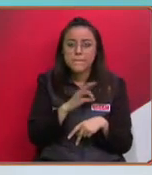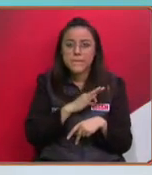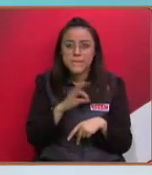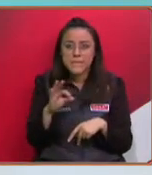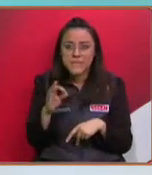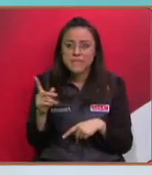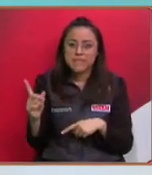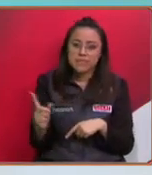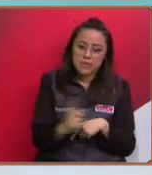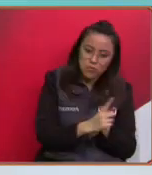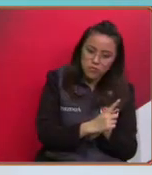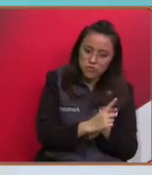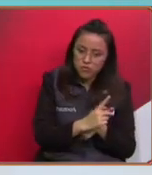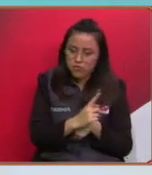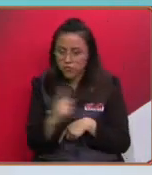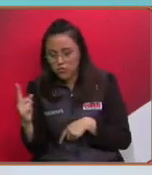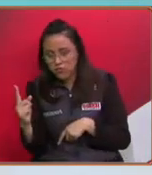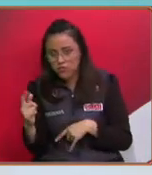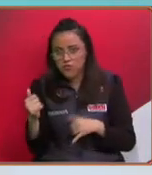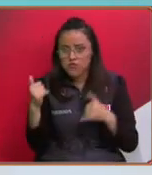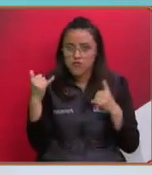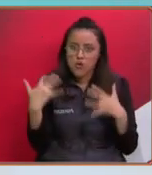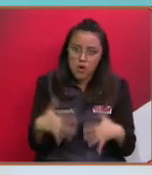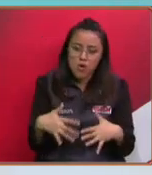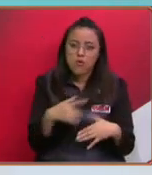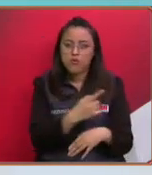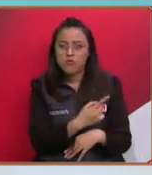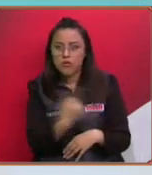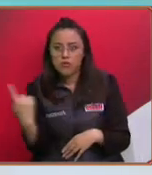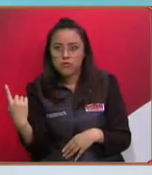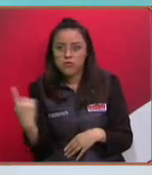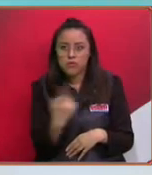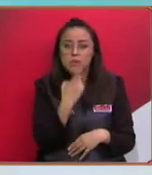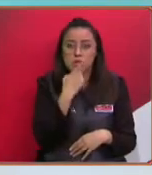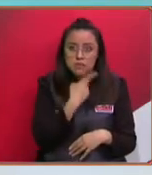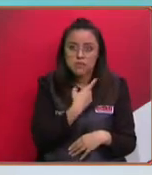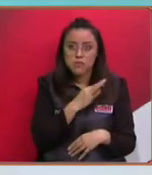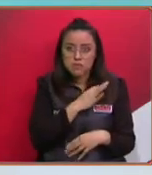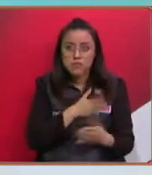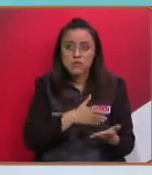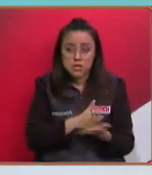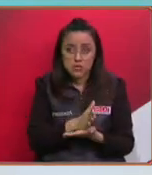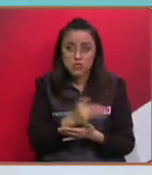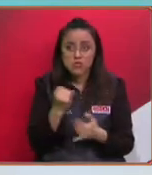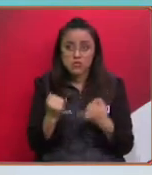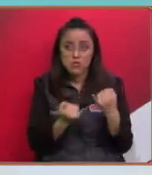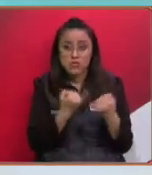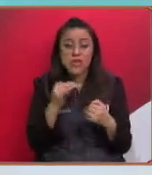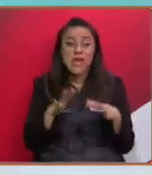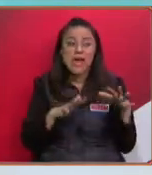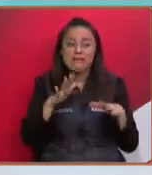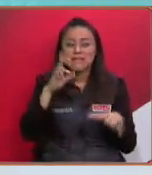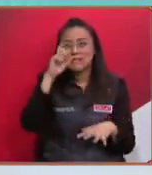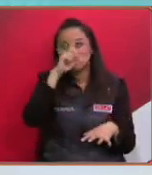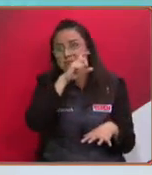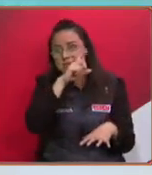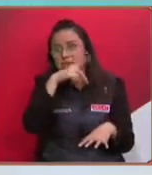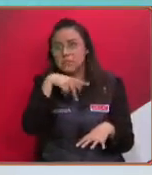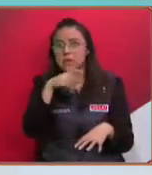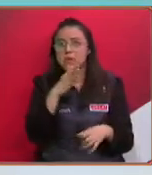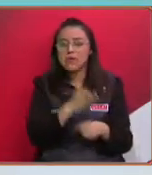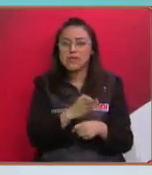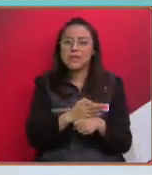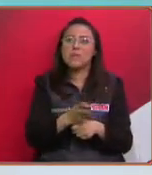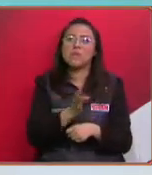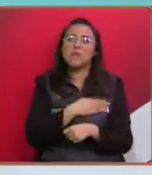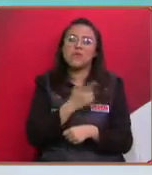ahorras vuelta y vuelta, carga y carga. Y cada vez que alguien nos dice, ya pueden pasar por el juguete, en ocasiones se nos complica. Pero esta